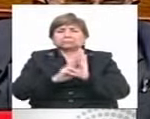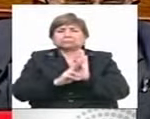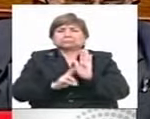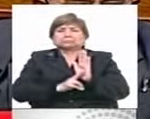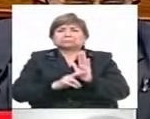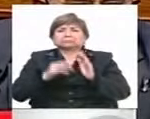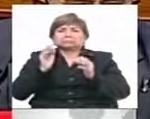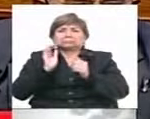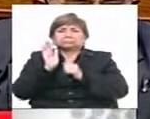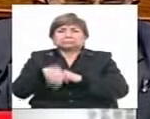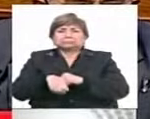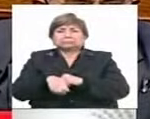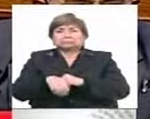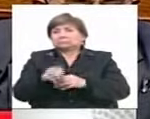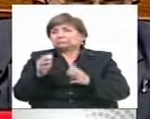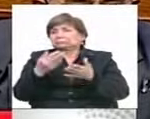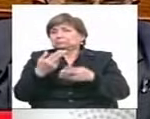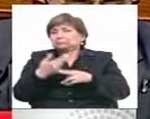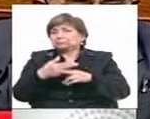los plazos se vencen.